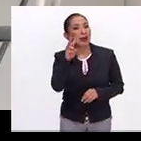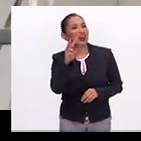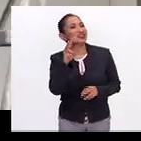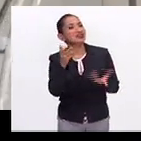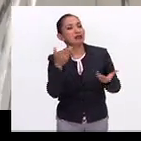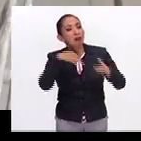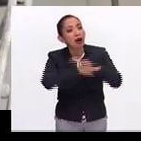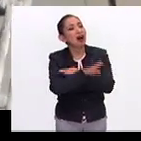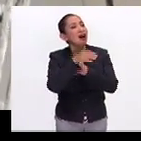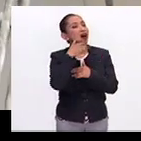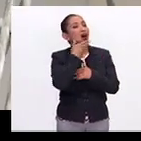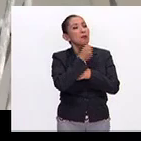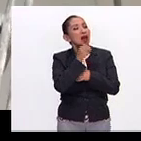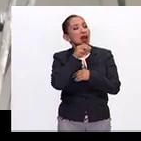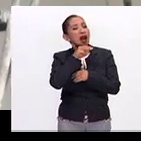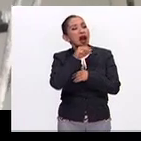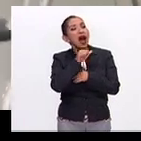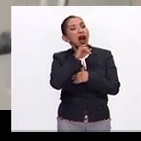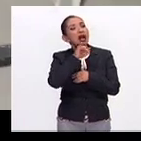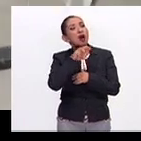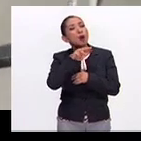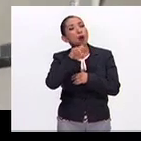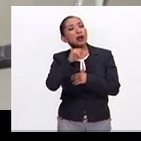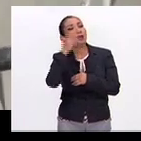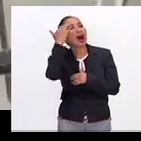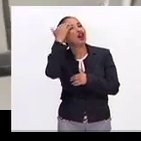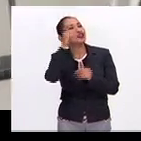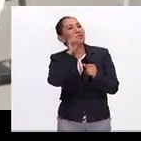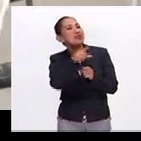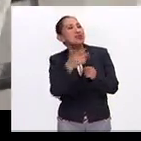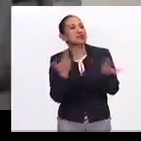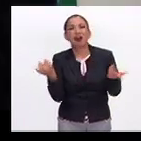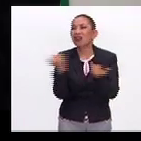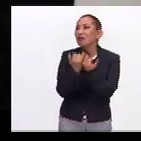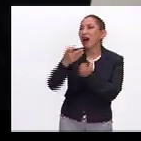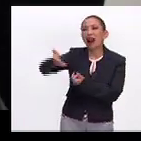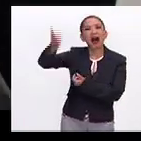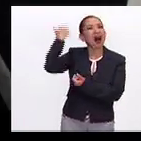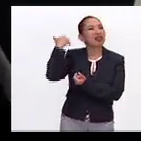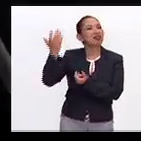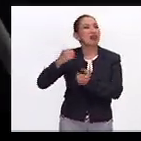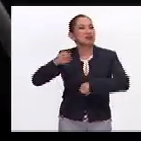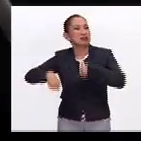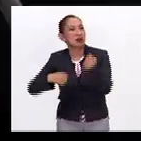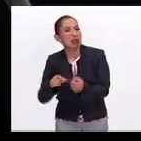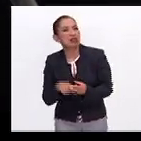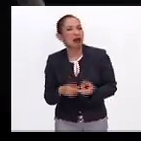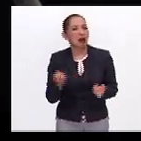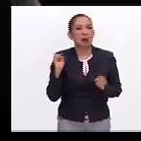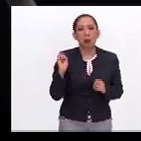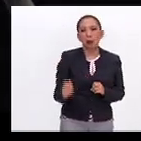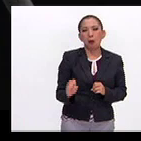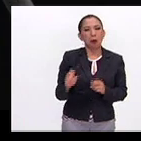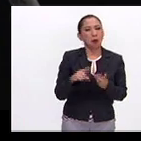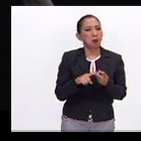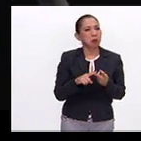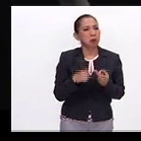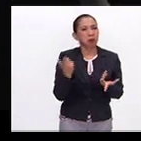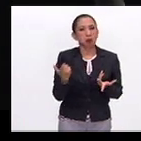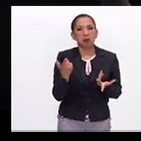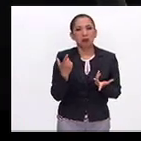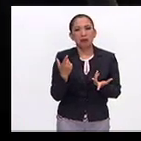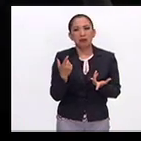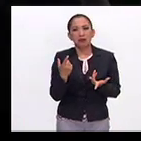no va a encontrar al Ai Weiwei aquí que conoce, no va a encontrar al Ai Weiwei de las bicicletas, por ejemplo, de